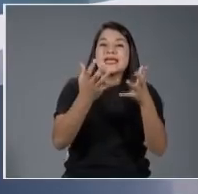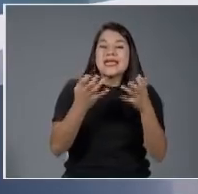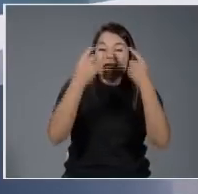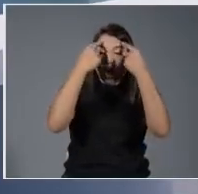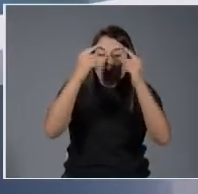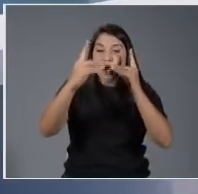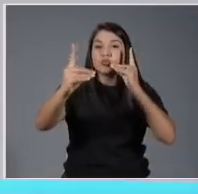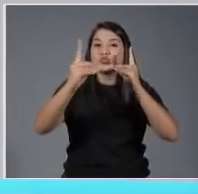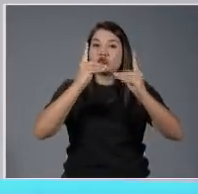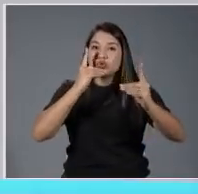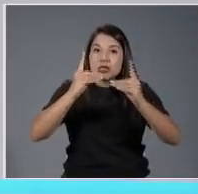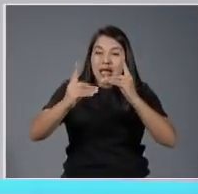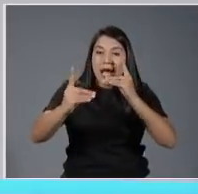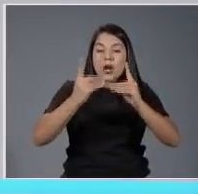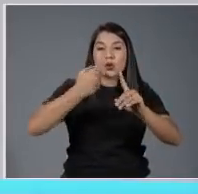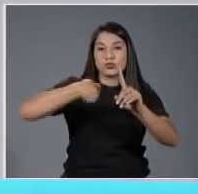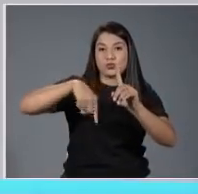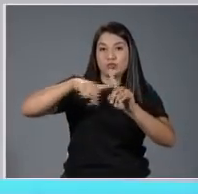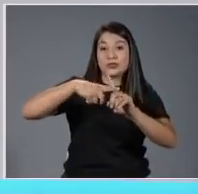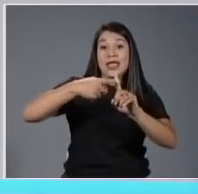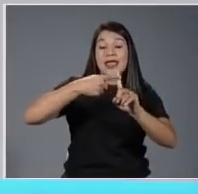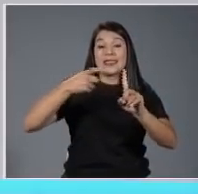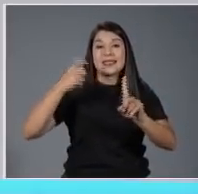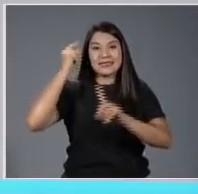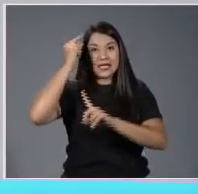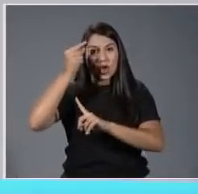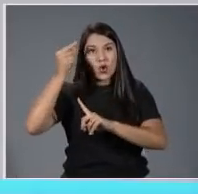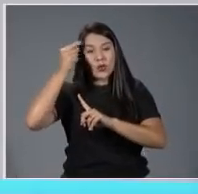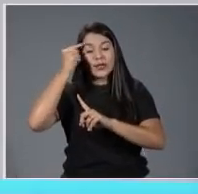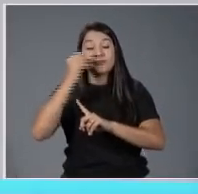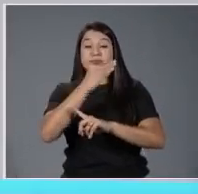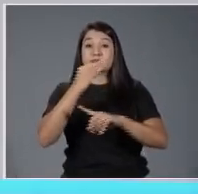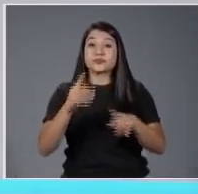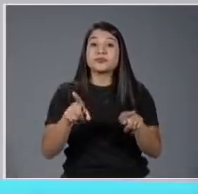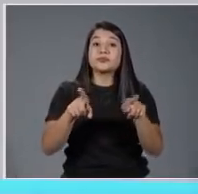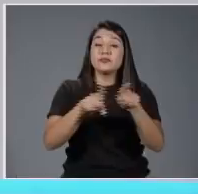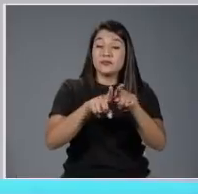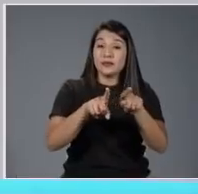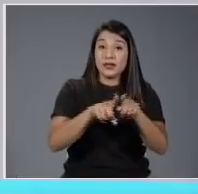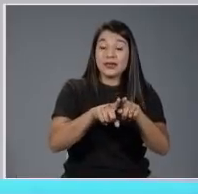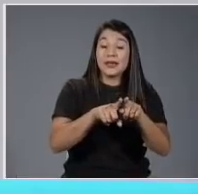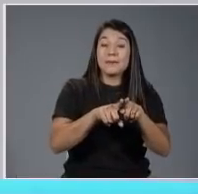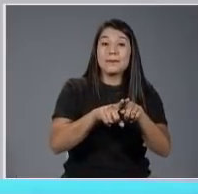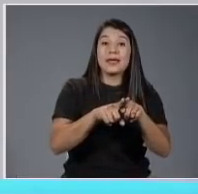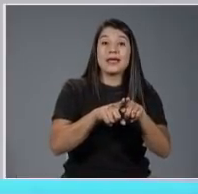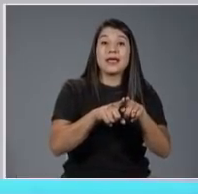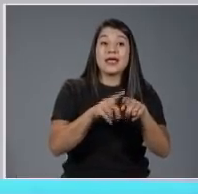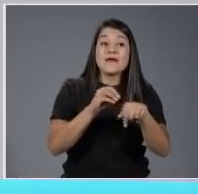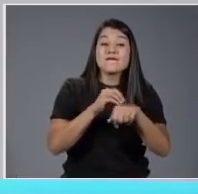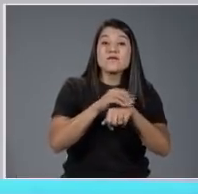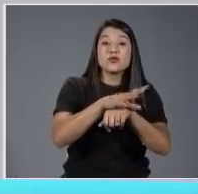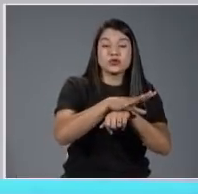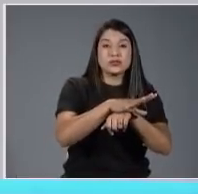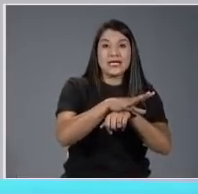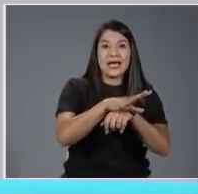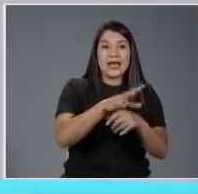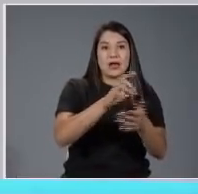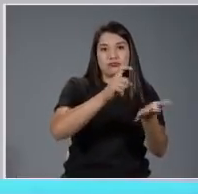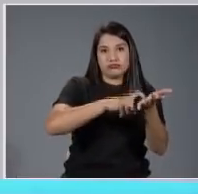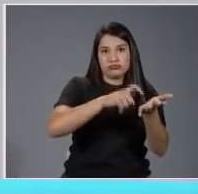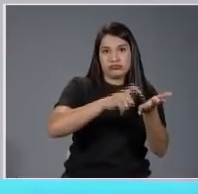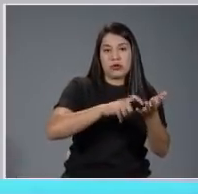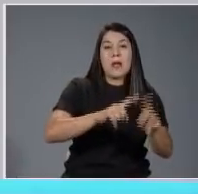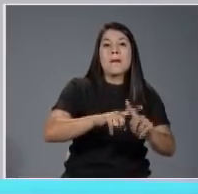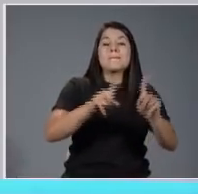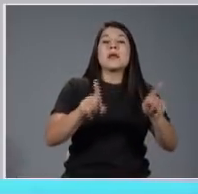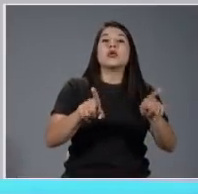constructivo desde el Poder Ejecutivo que repercutiera también no solo en función del paquete fiscal, sino de un conjunto de